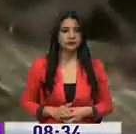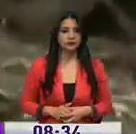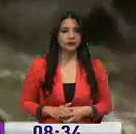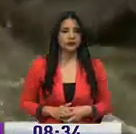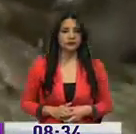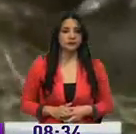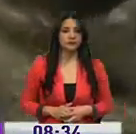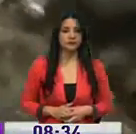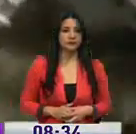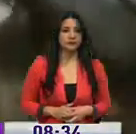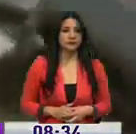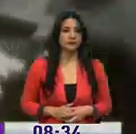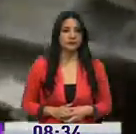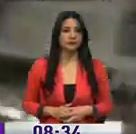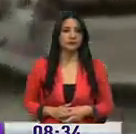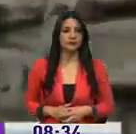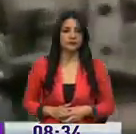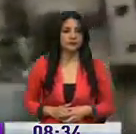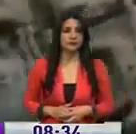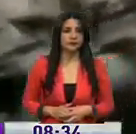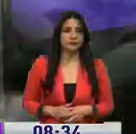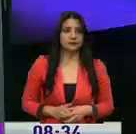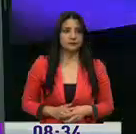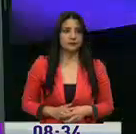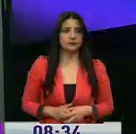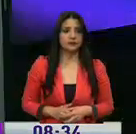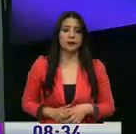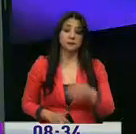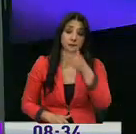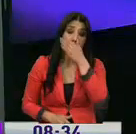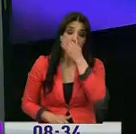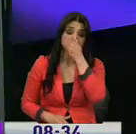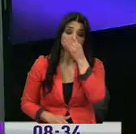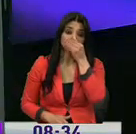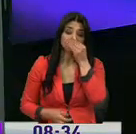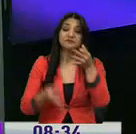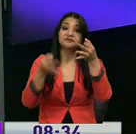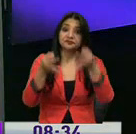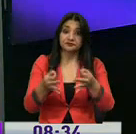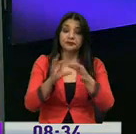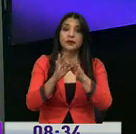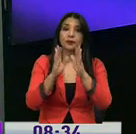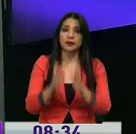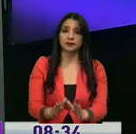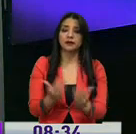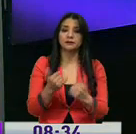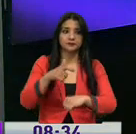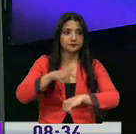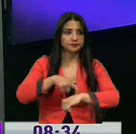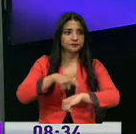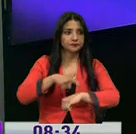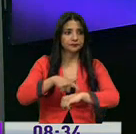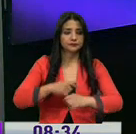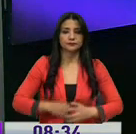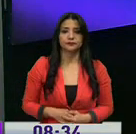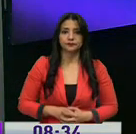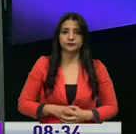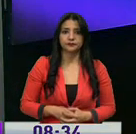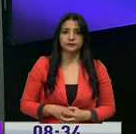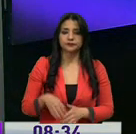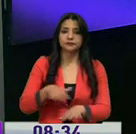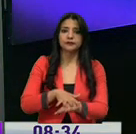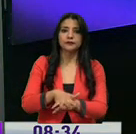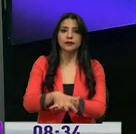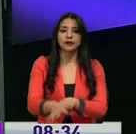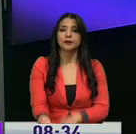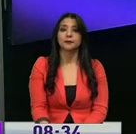desde el Cantón Baños, informó Iván Casamen. Y justamente vamos en vivo, Iván, a esta hora, pues está en Río Blanco. Nos